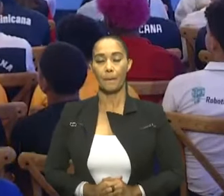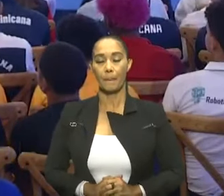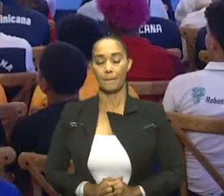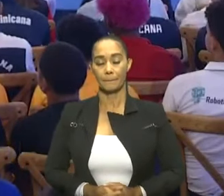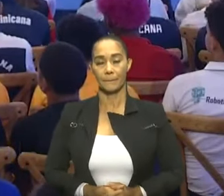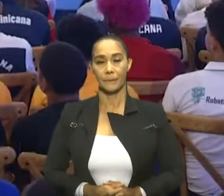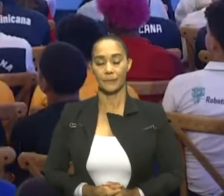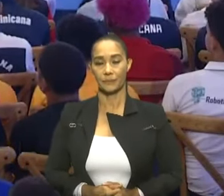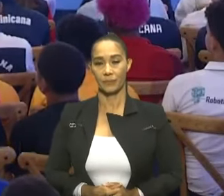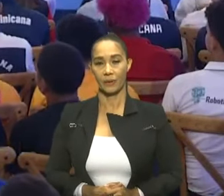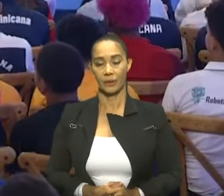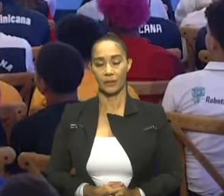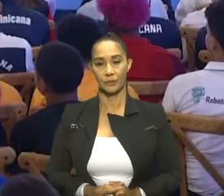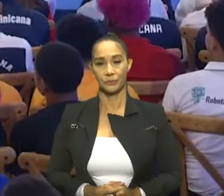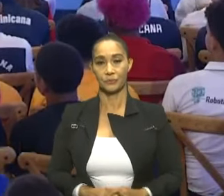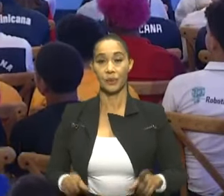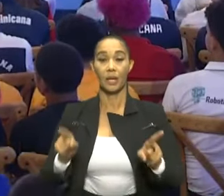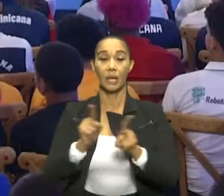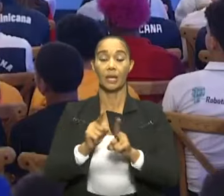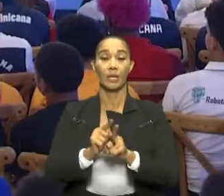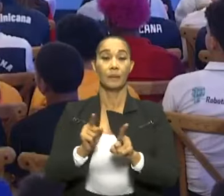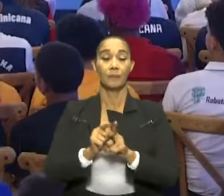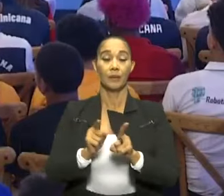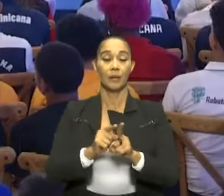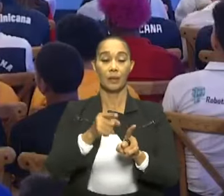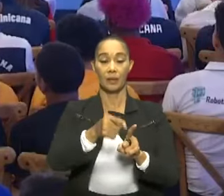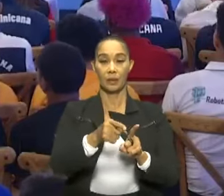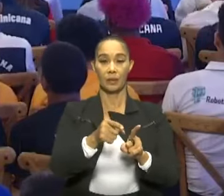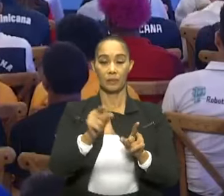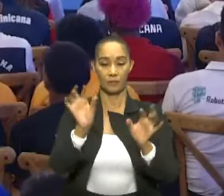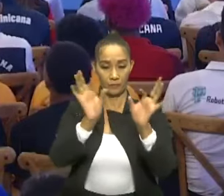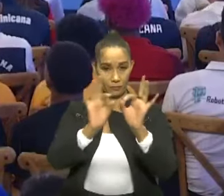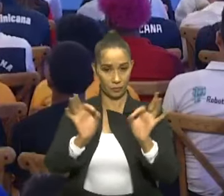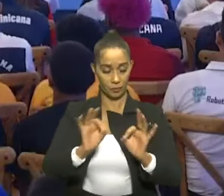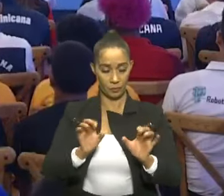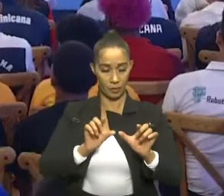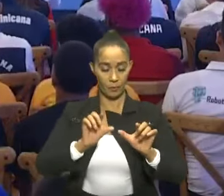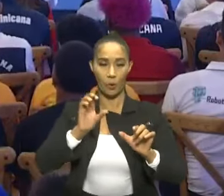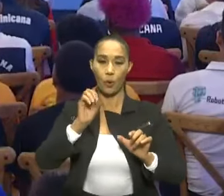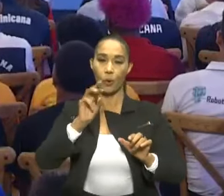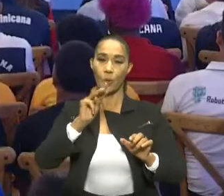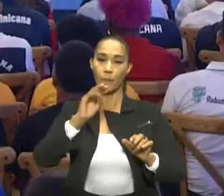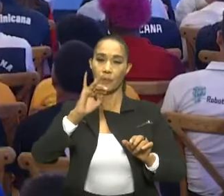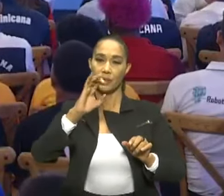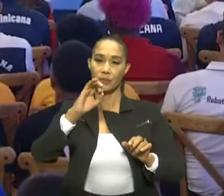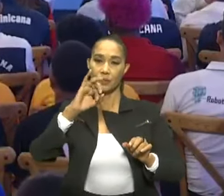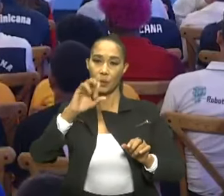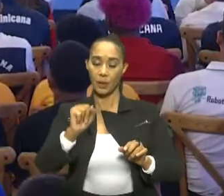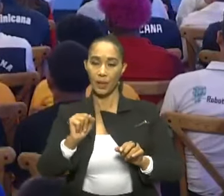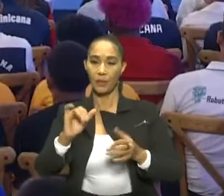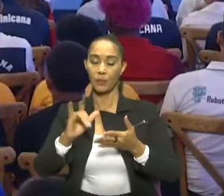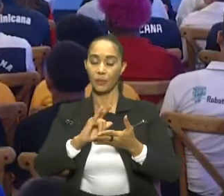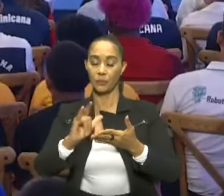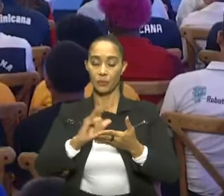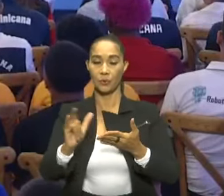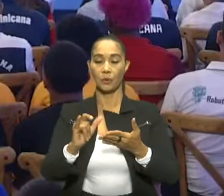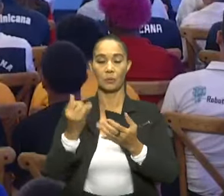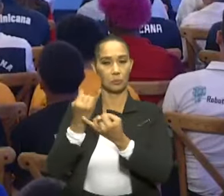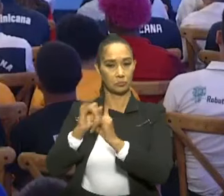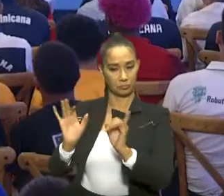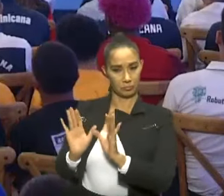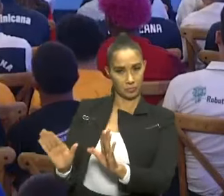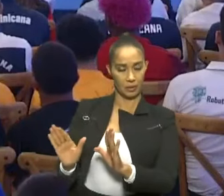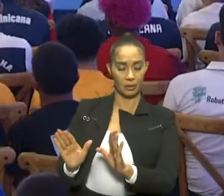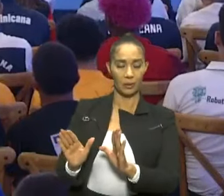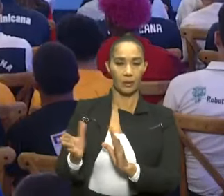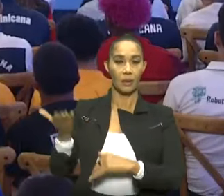También tenemos hitos, creamos el Comisionado Nacional de Béisbol como una unidad ejecutora independiente, antes